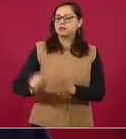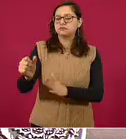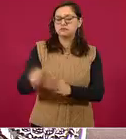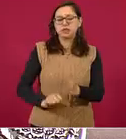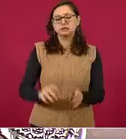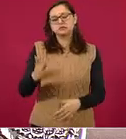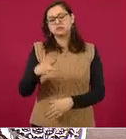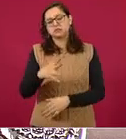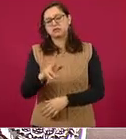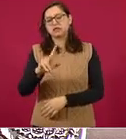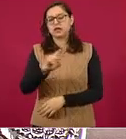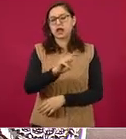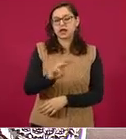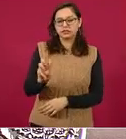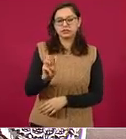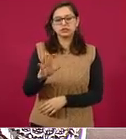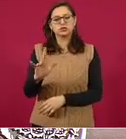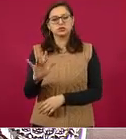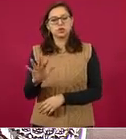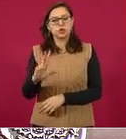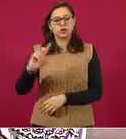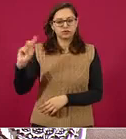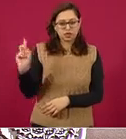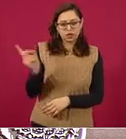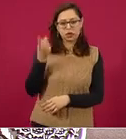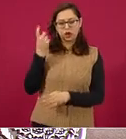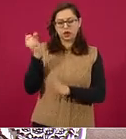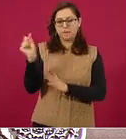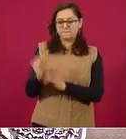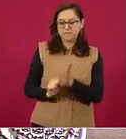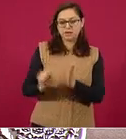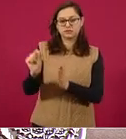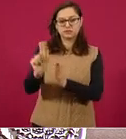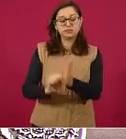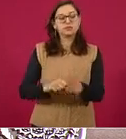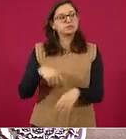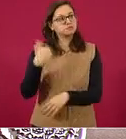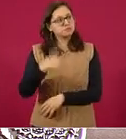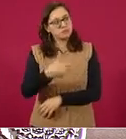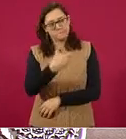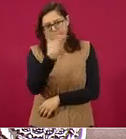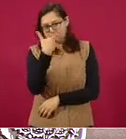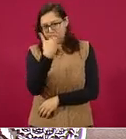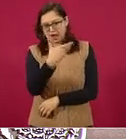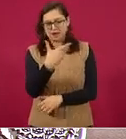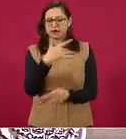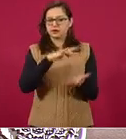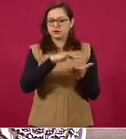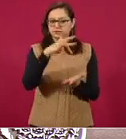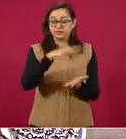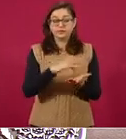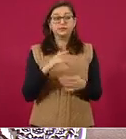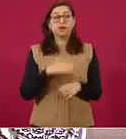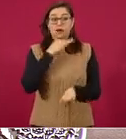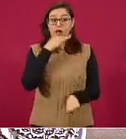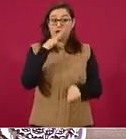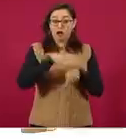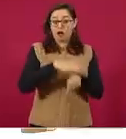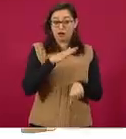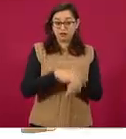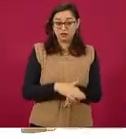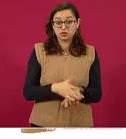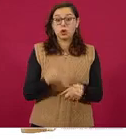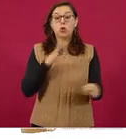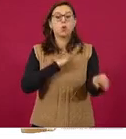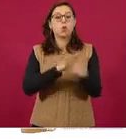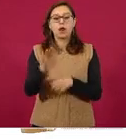Y para ellas, para ellos, les decimos que Ulink, en el envío de efectivo, sigue siendo la remesadora